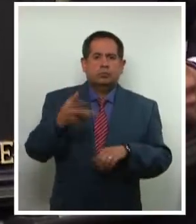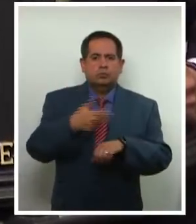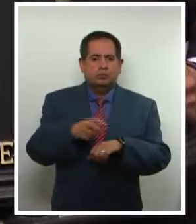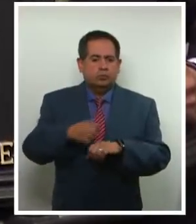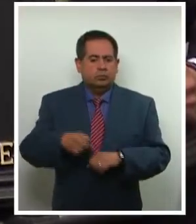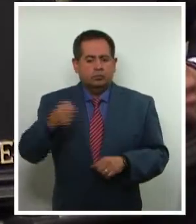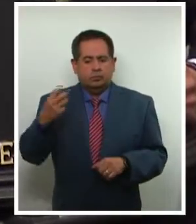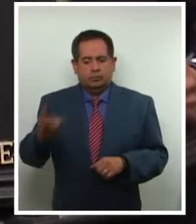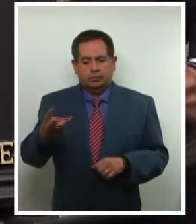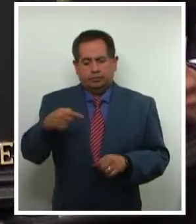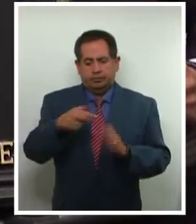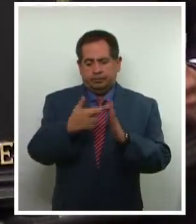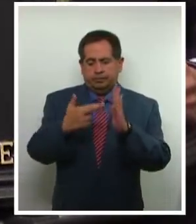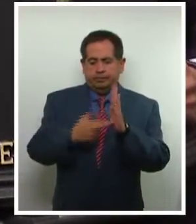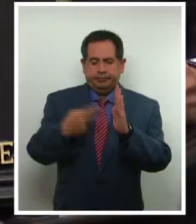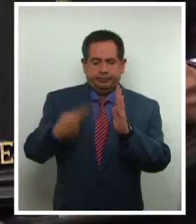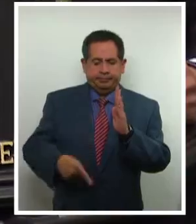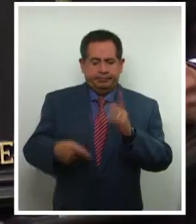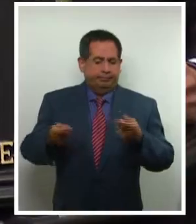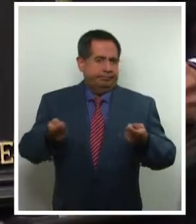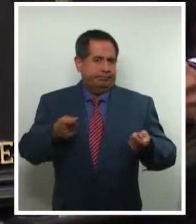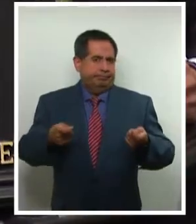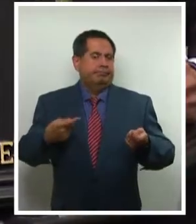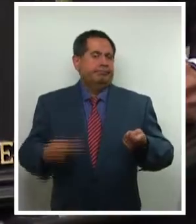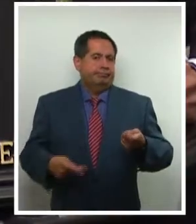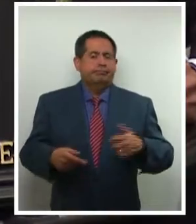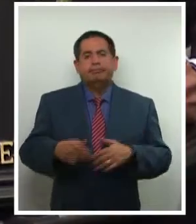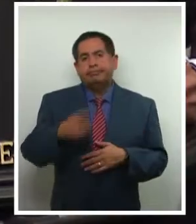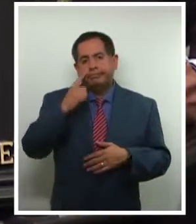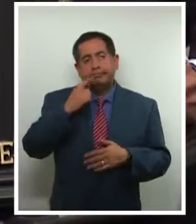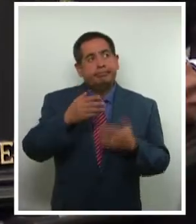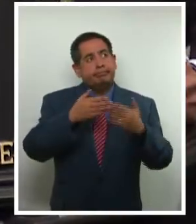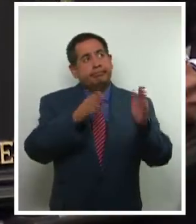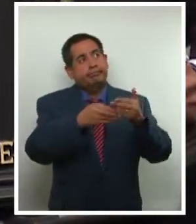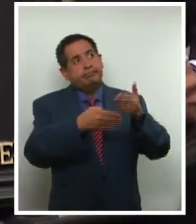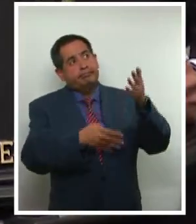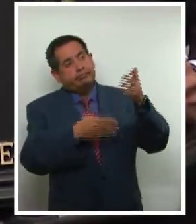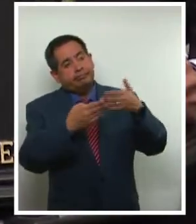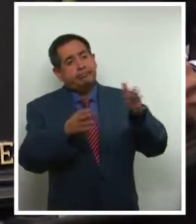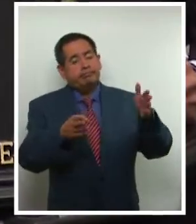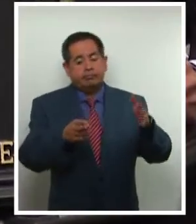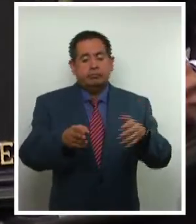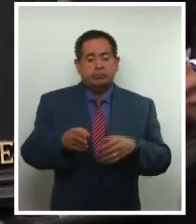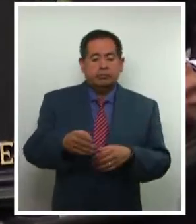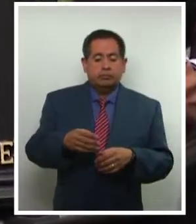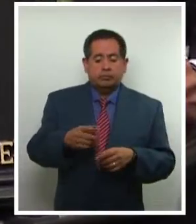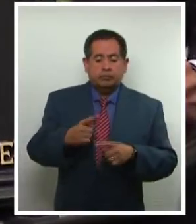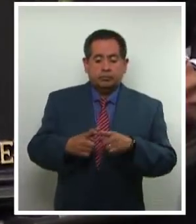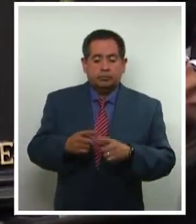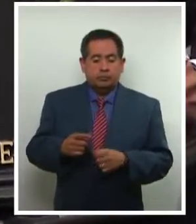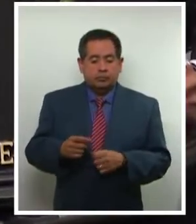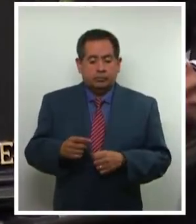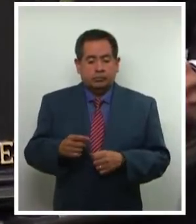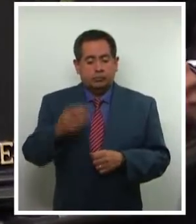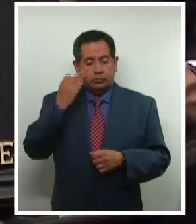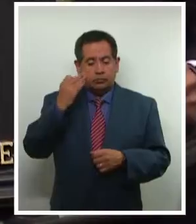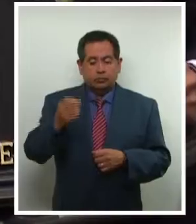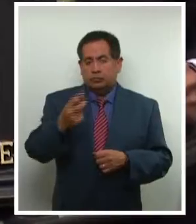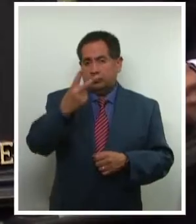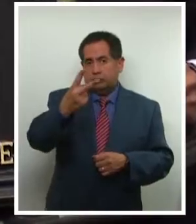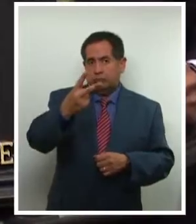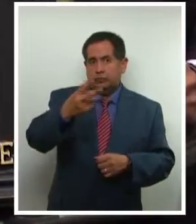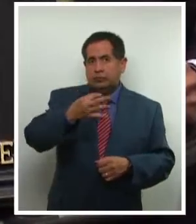numeral 3 del reglamento del Gobierno Interior. Ábrase el sistema electrónico durante